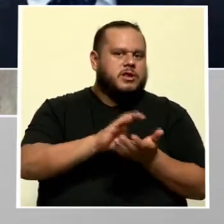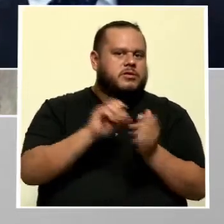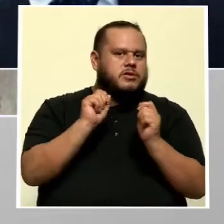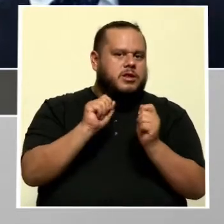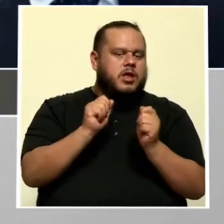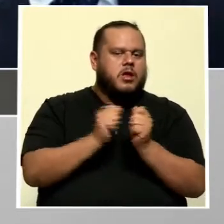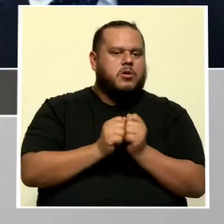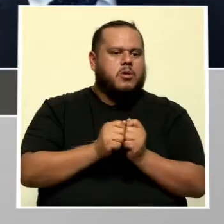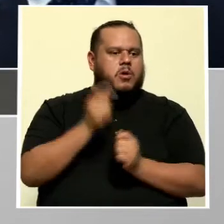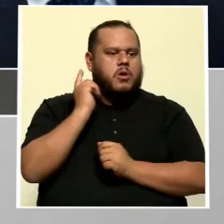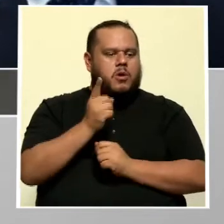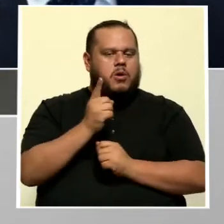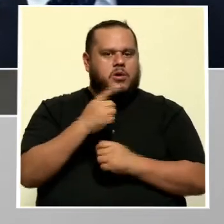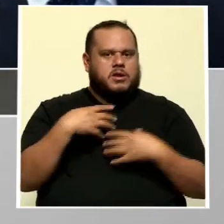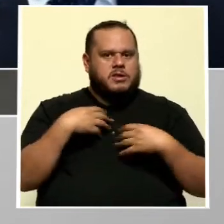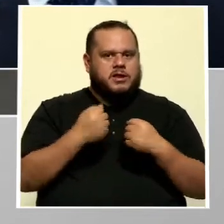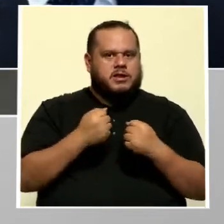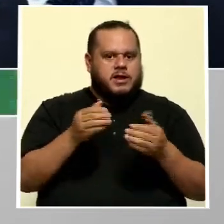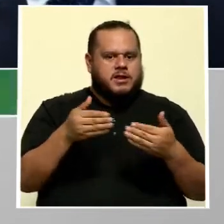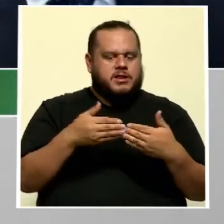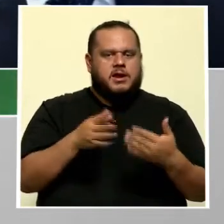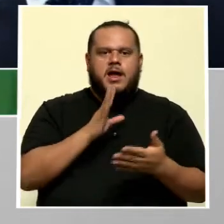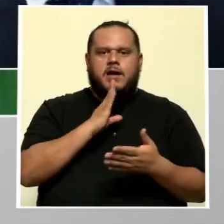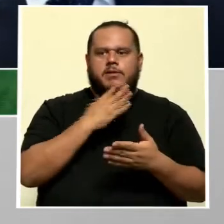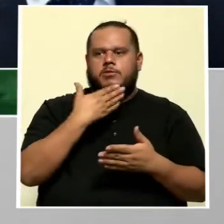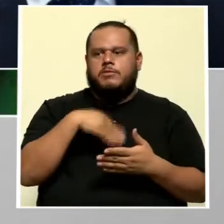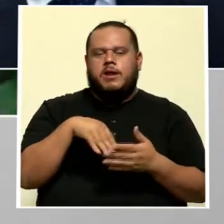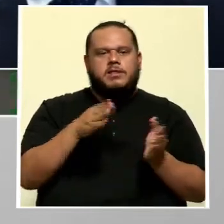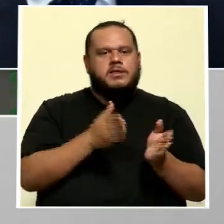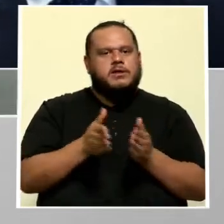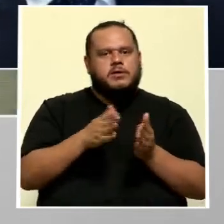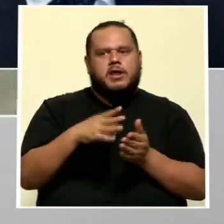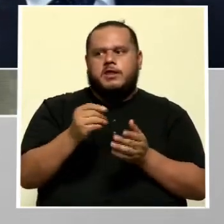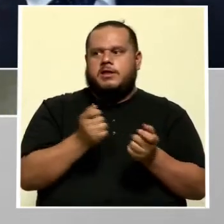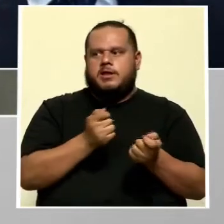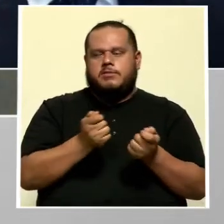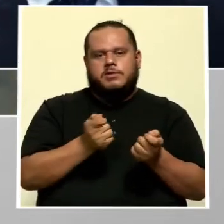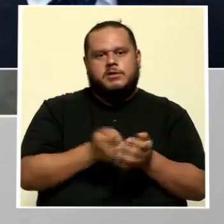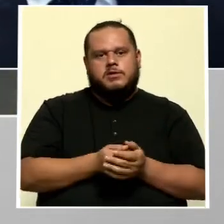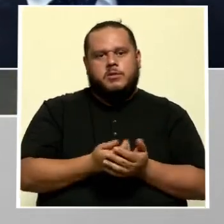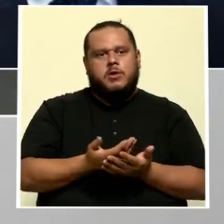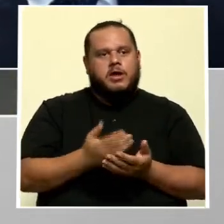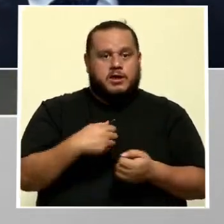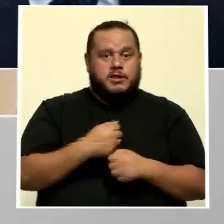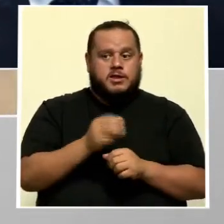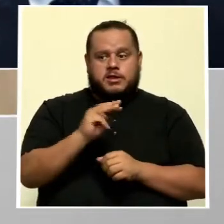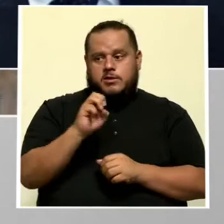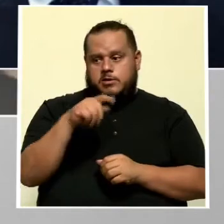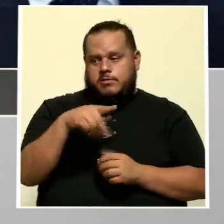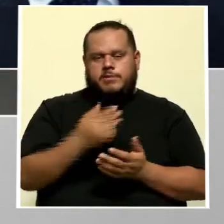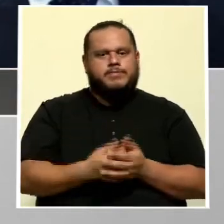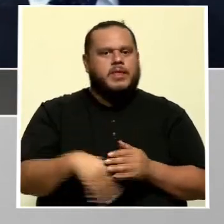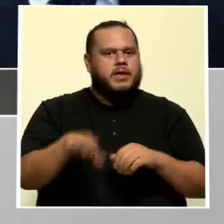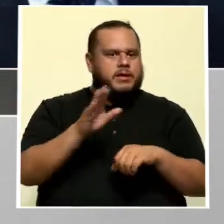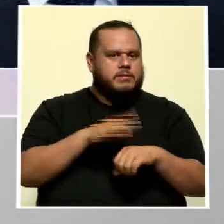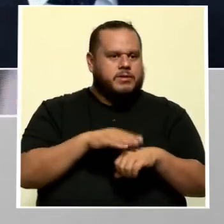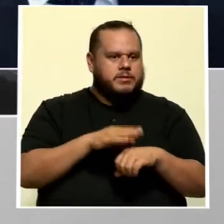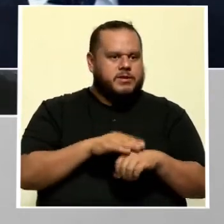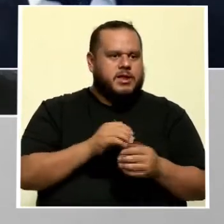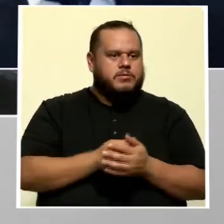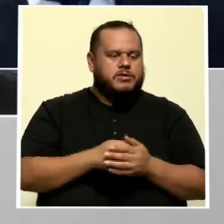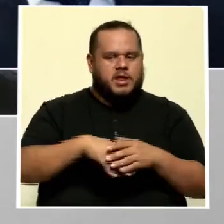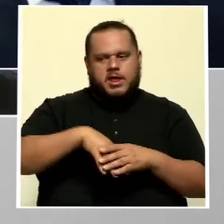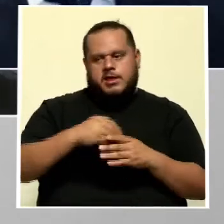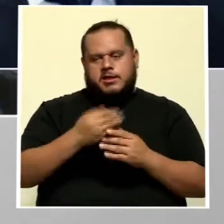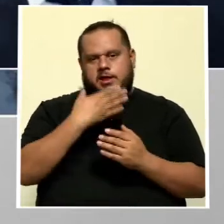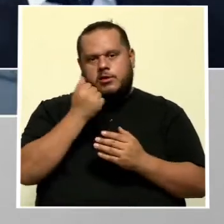orden sanitaria de cierre habla muy mal de la organización y de la administración que está haciendo el MEP. Permitamos que salga